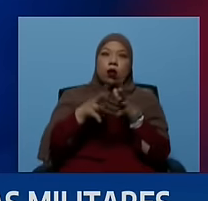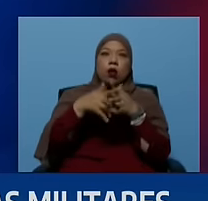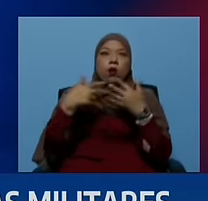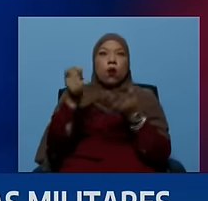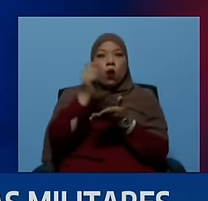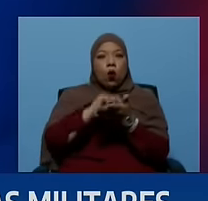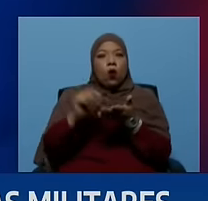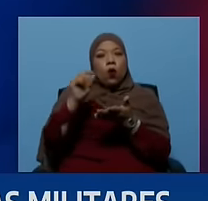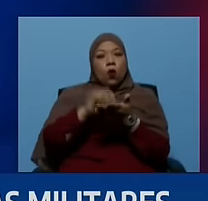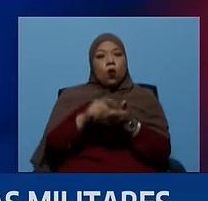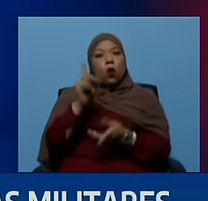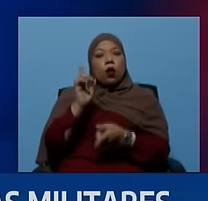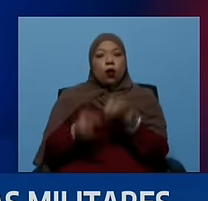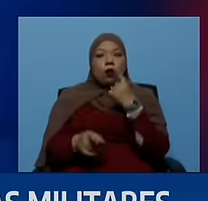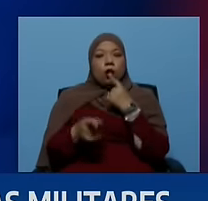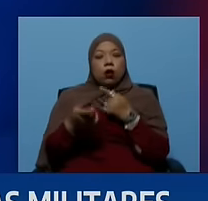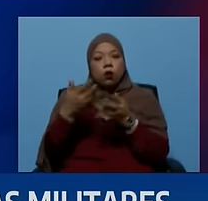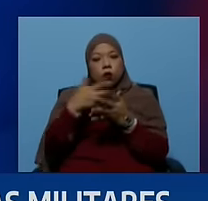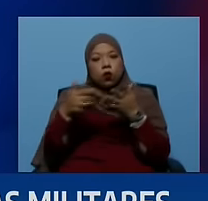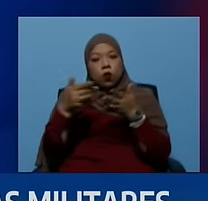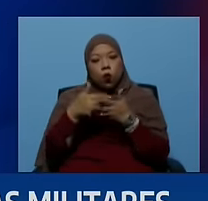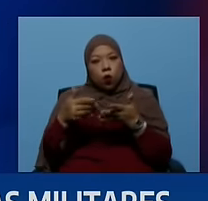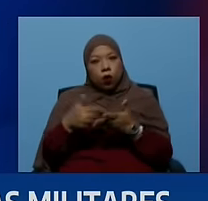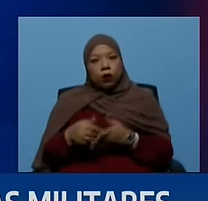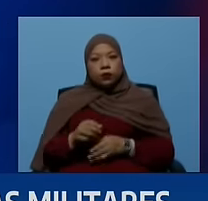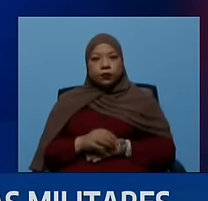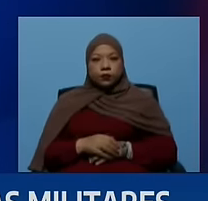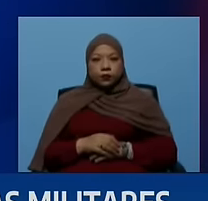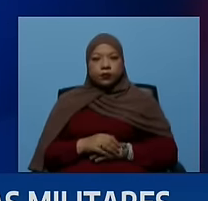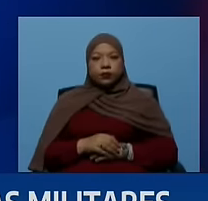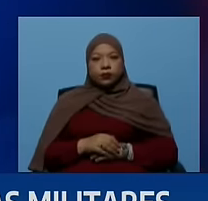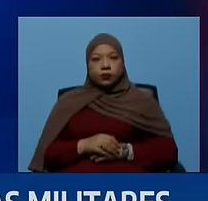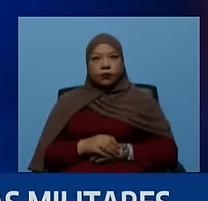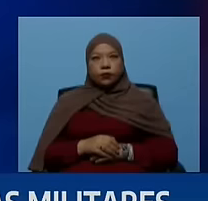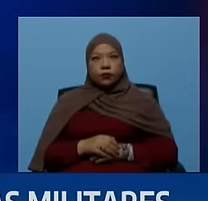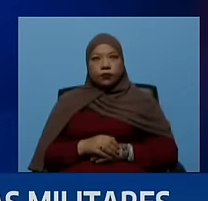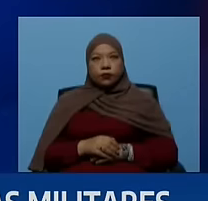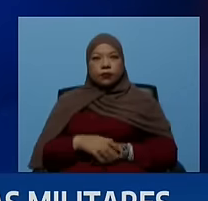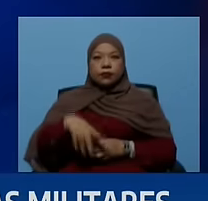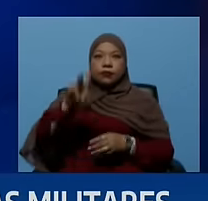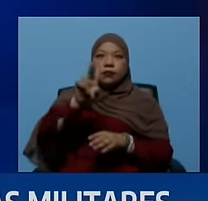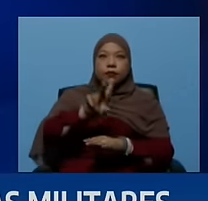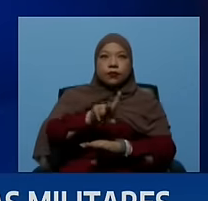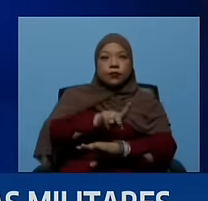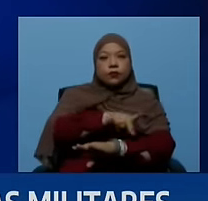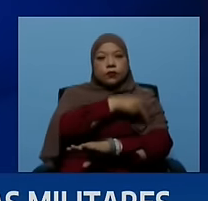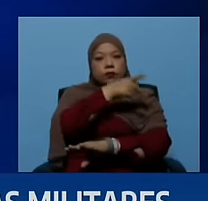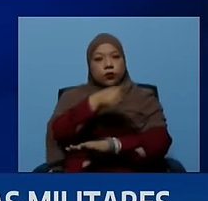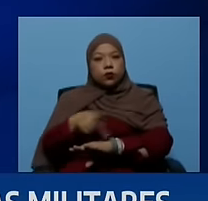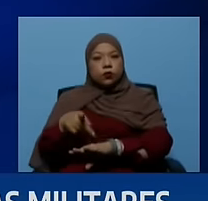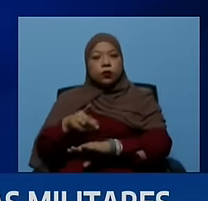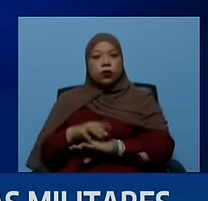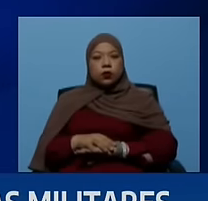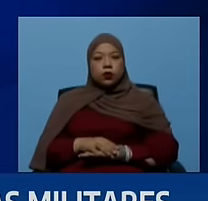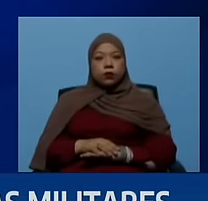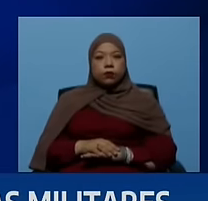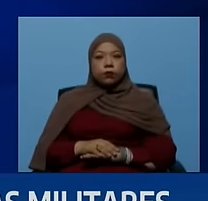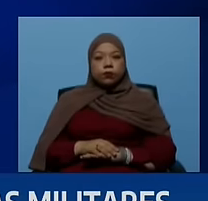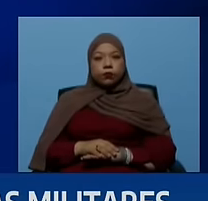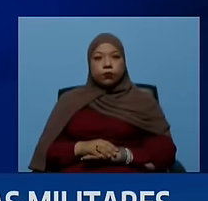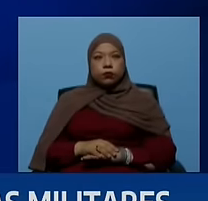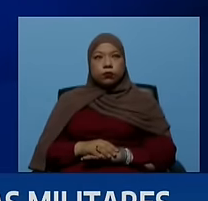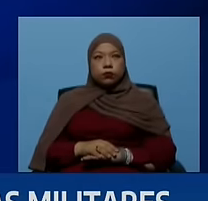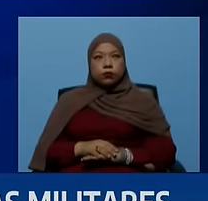Pablo Neruda silia y les leía una poesía